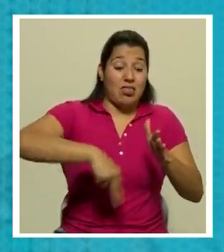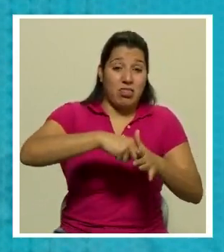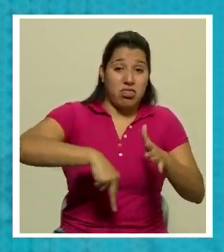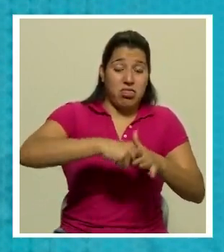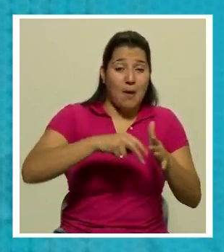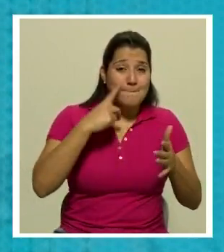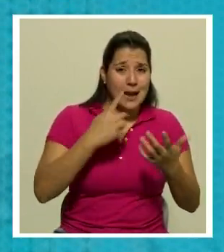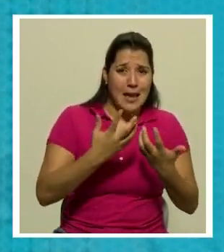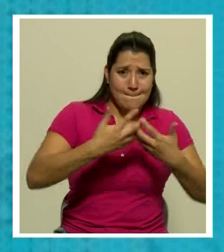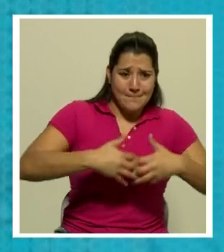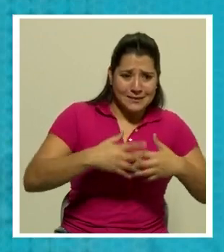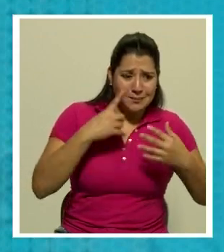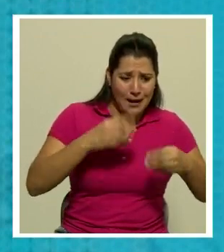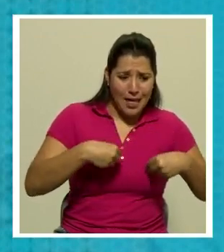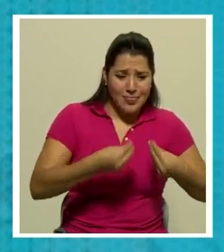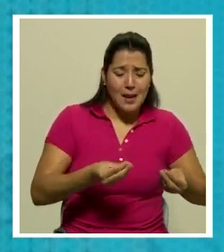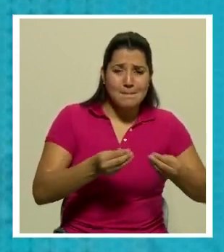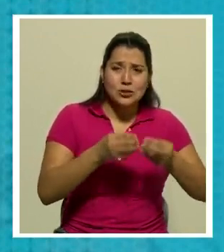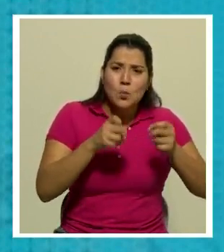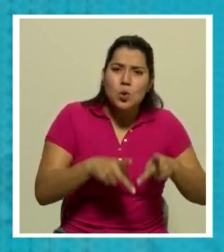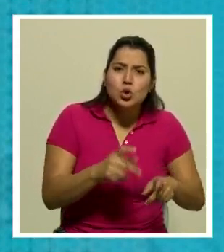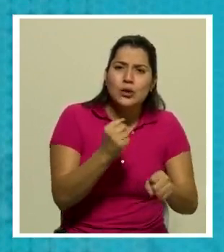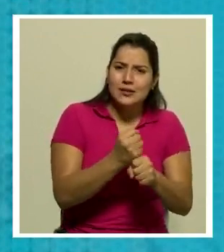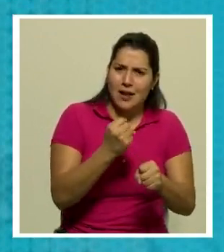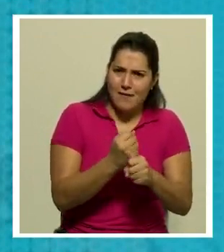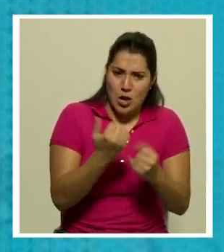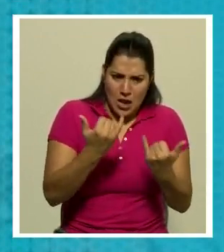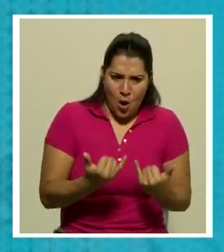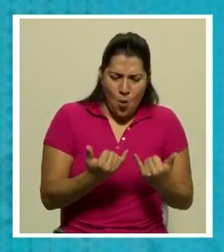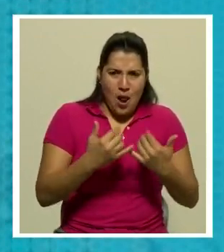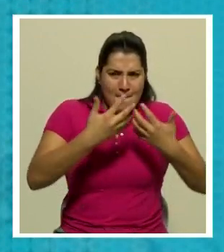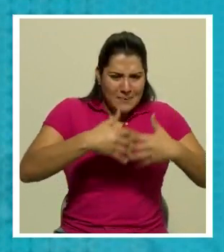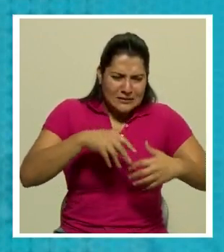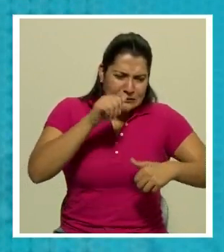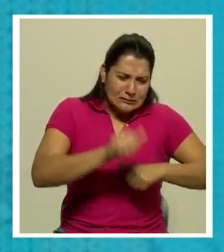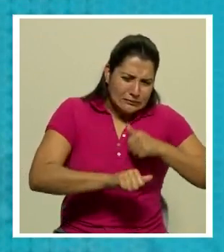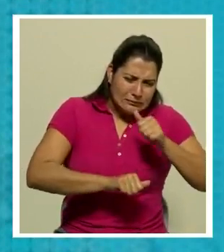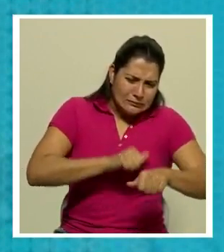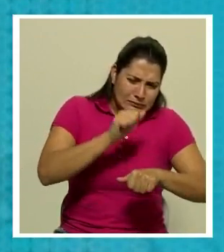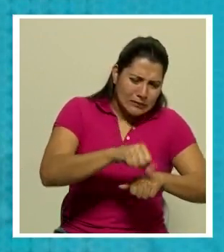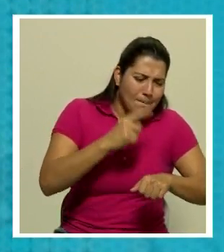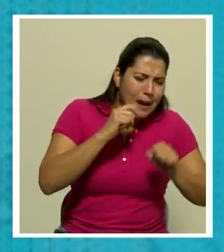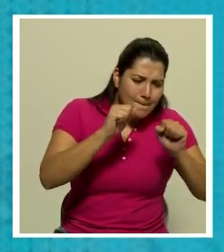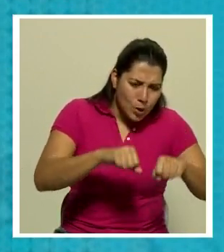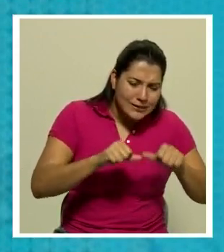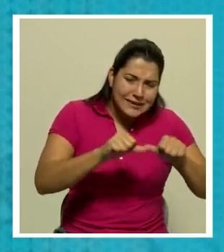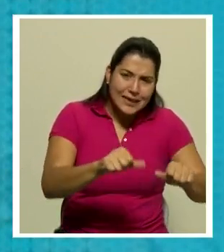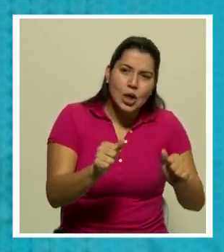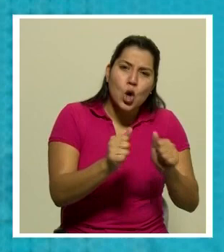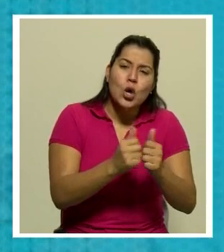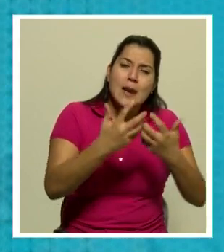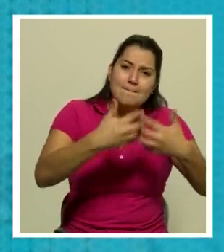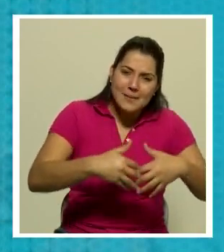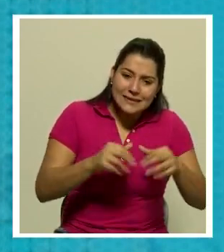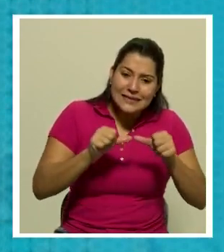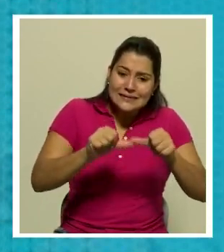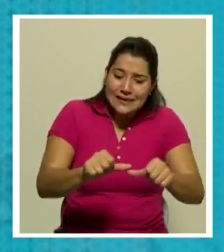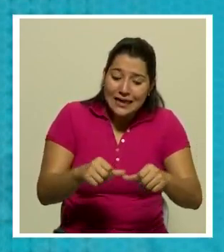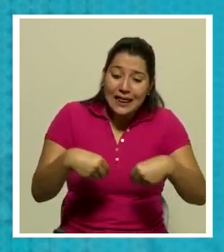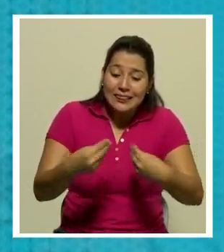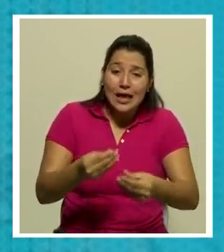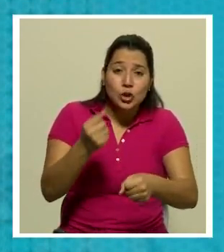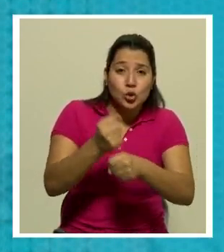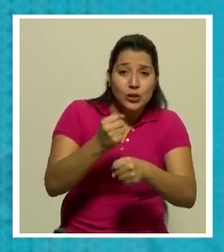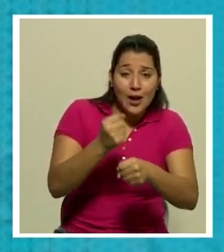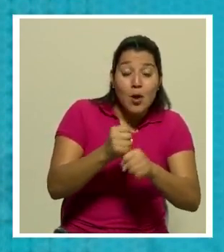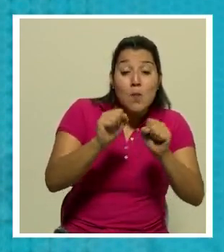que están haciendo grandes esfuerzos para continuar sus operaciones, mantener el empleo y poder salir adelante en el contexto de la